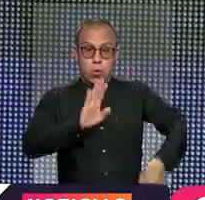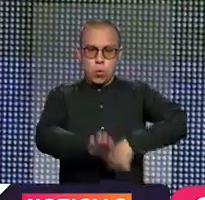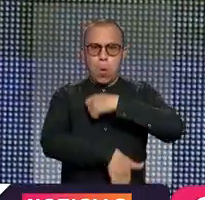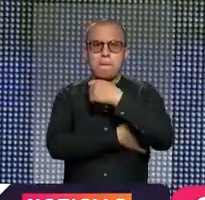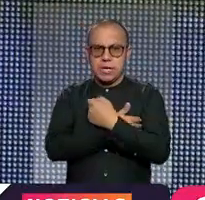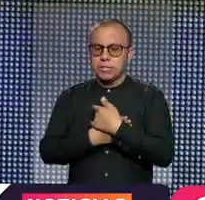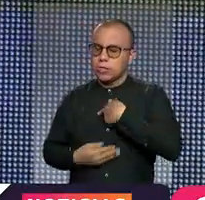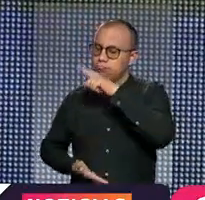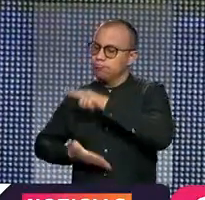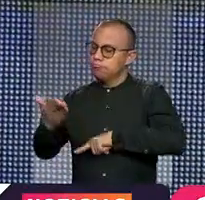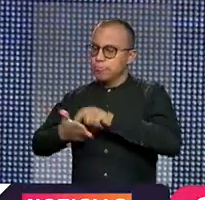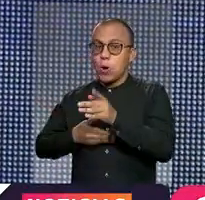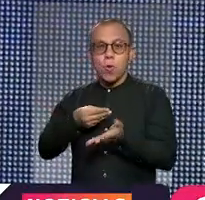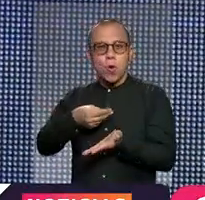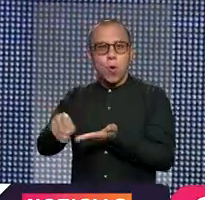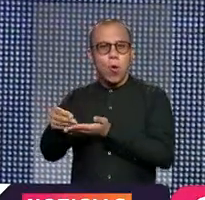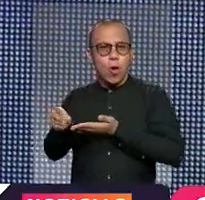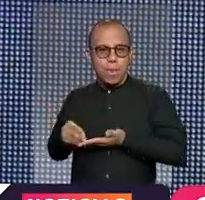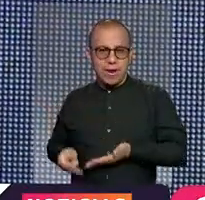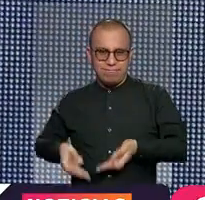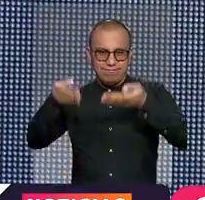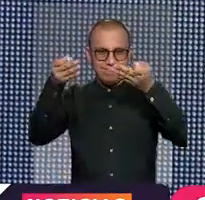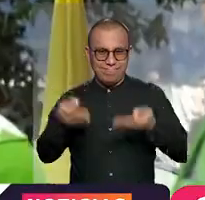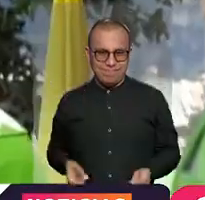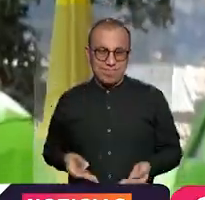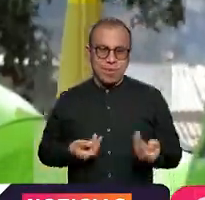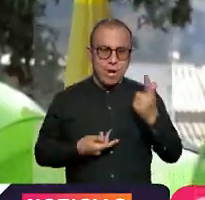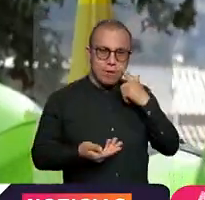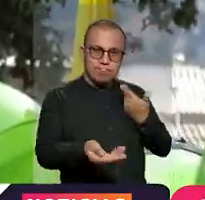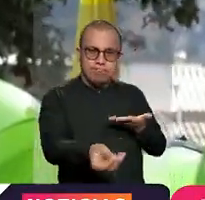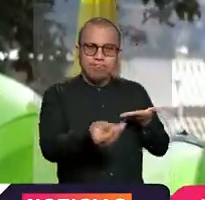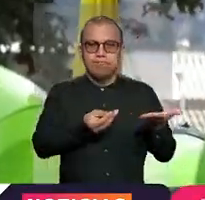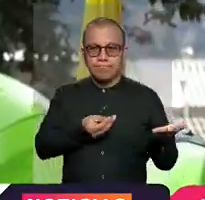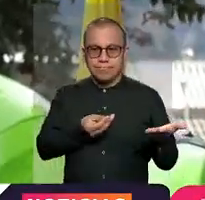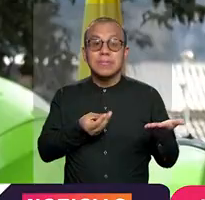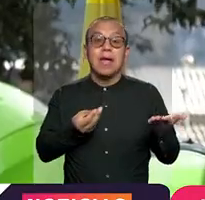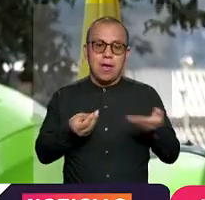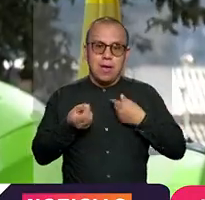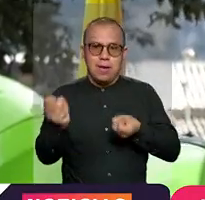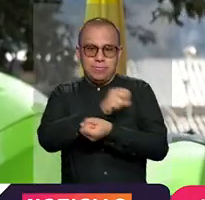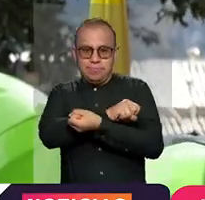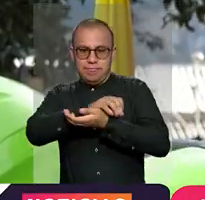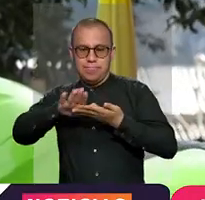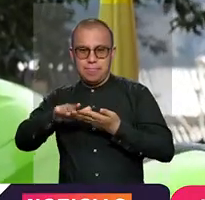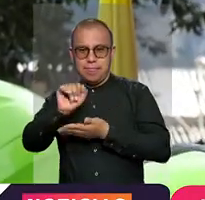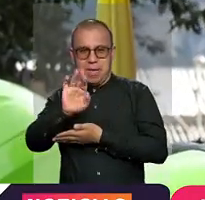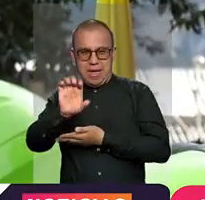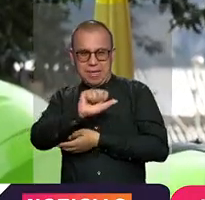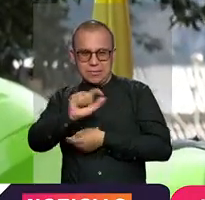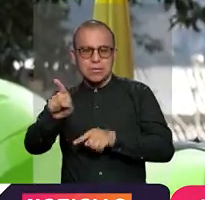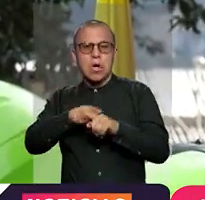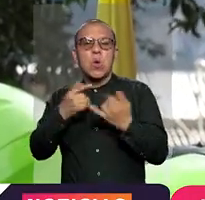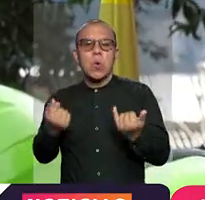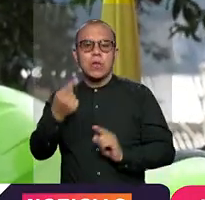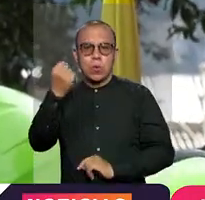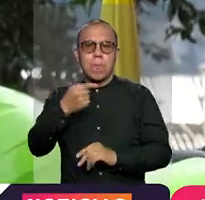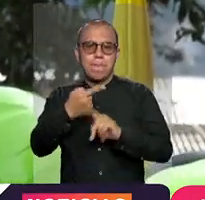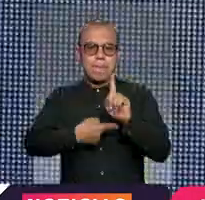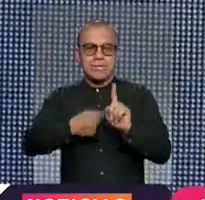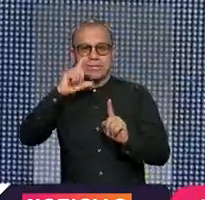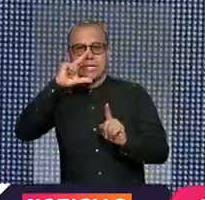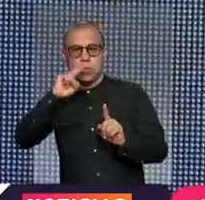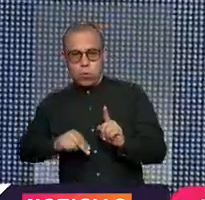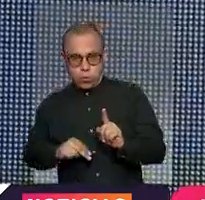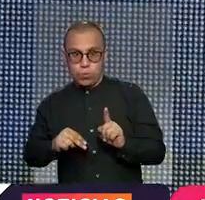nos va a confirmar la compra para poder hacer ese intercambio. Las becas que pagará la alcaldía serán asignadas en el mes de junio. Entonces